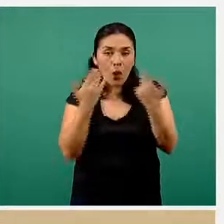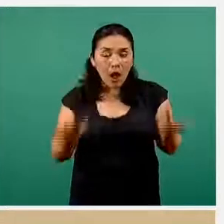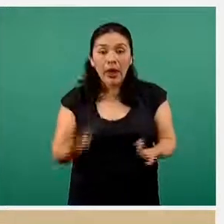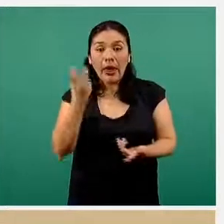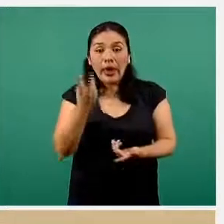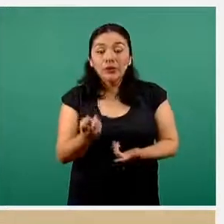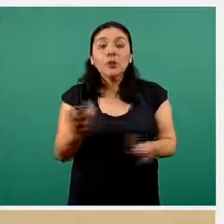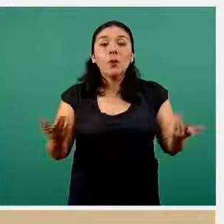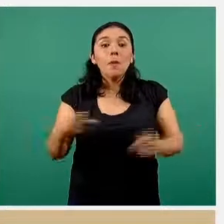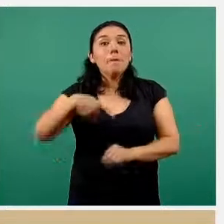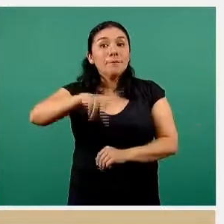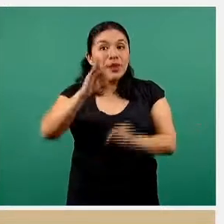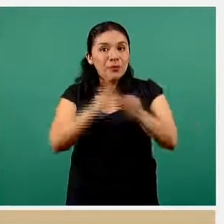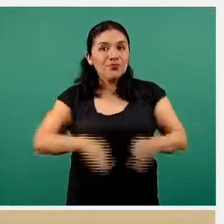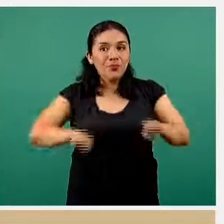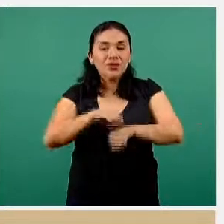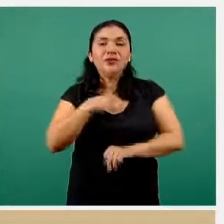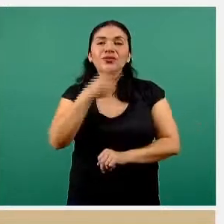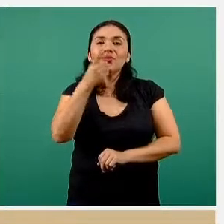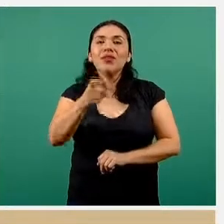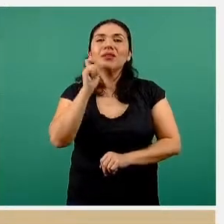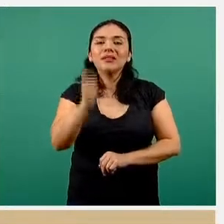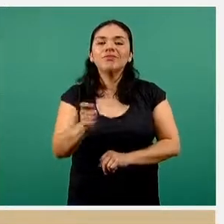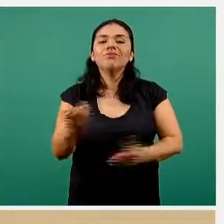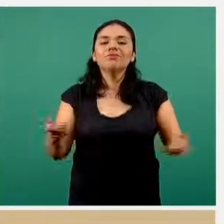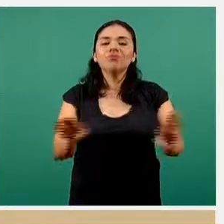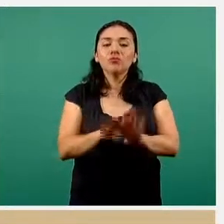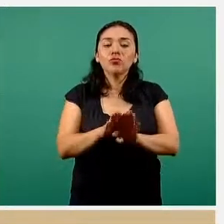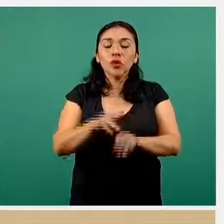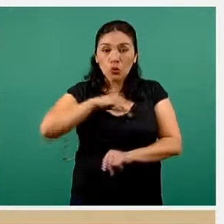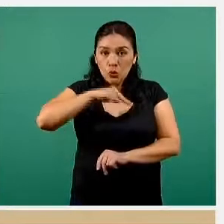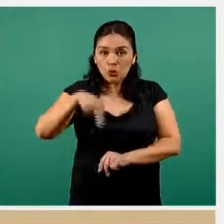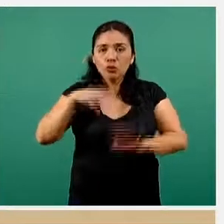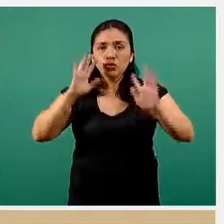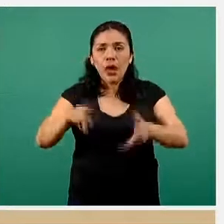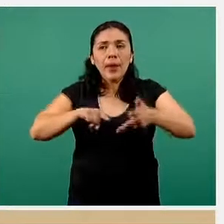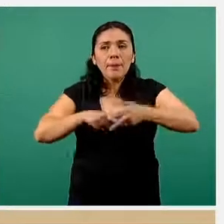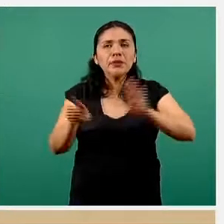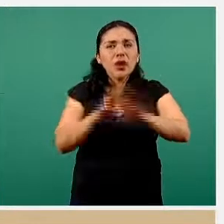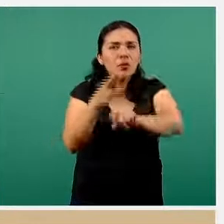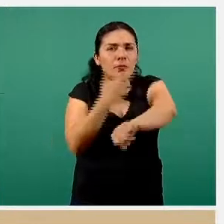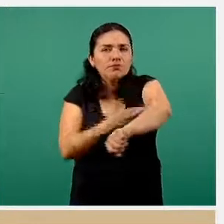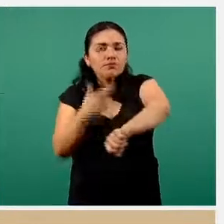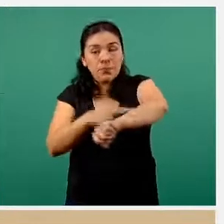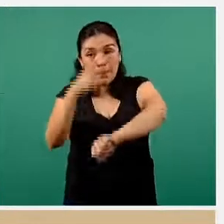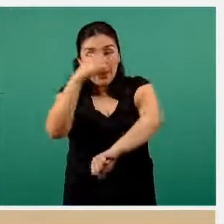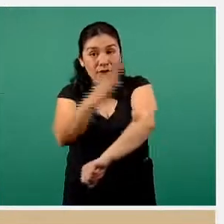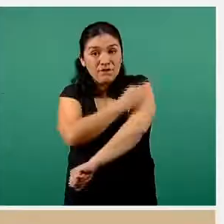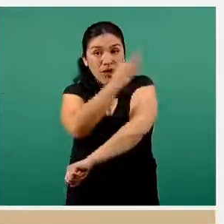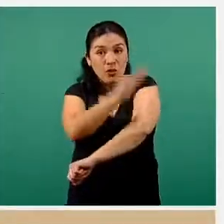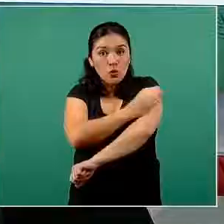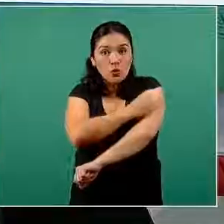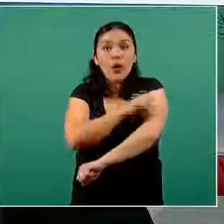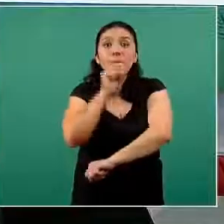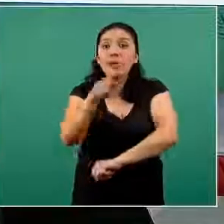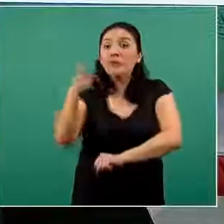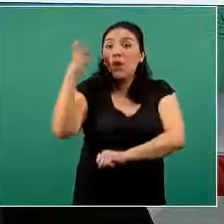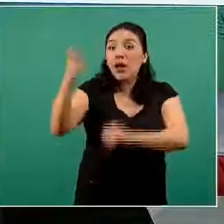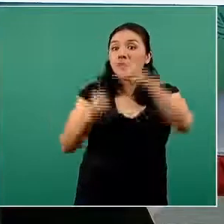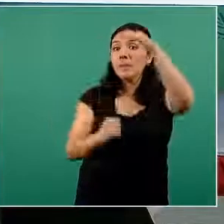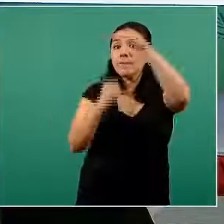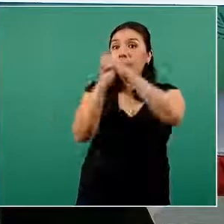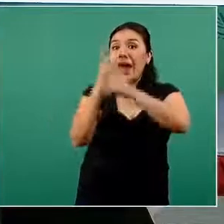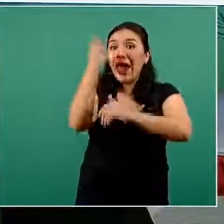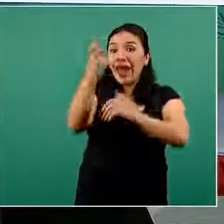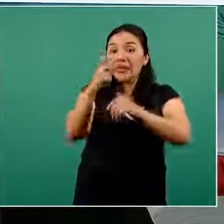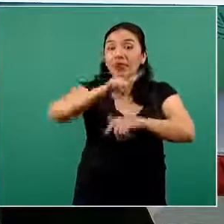Lo que sí, y es importante mencionar, es que nosotros empezamos el inicio de la vacunación en este pico. y a